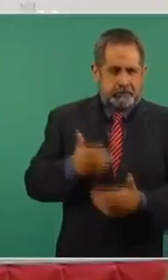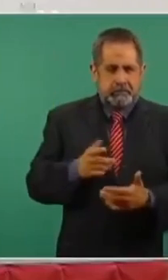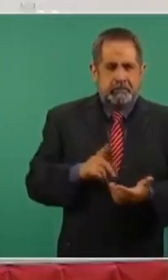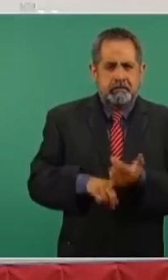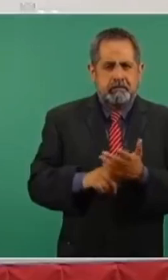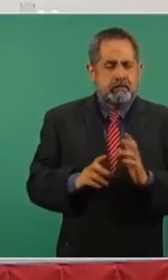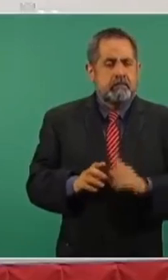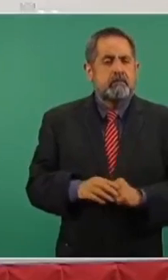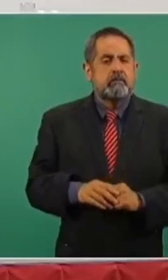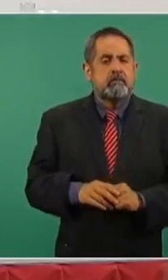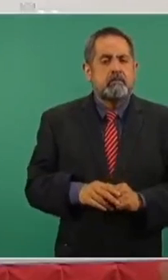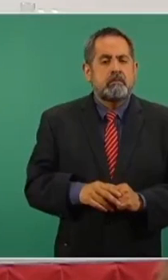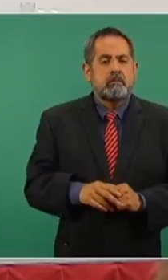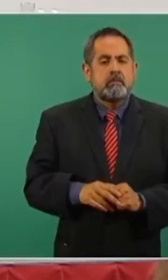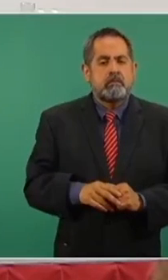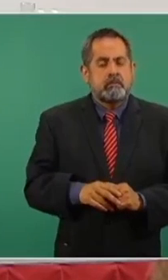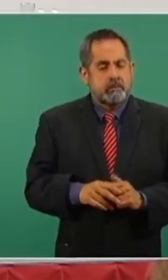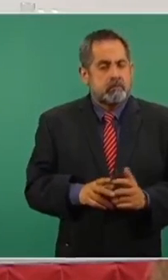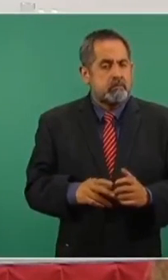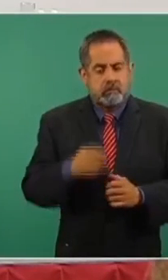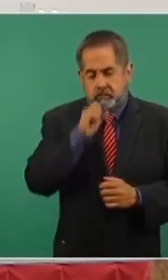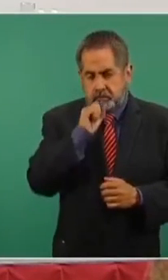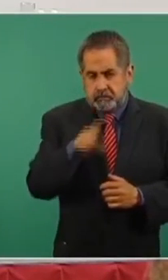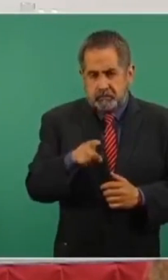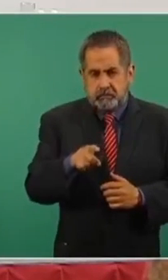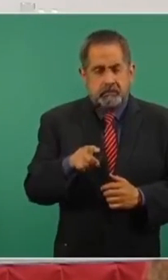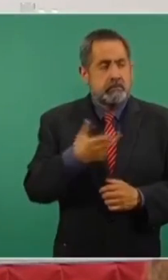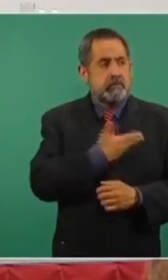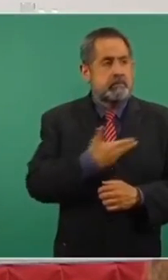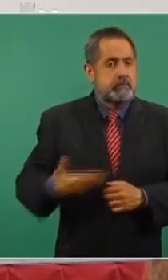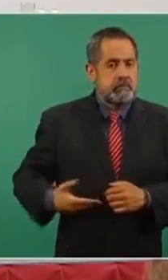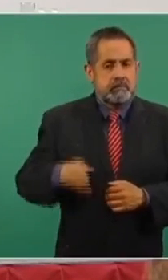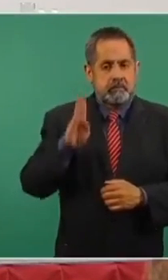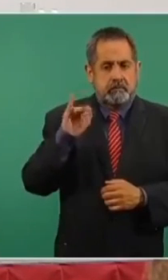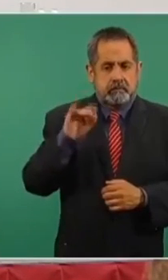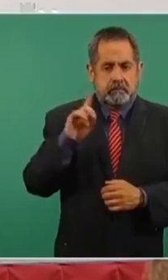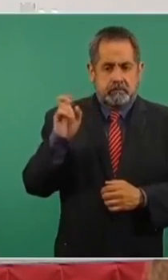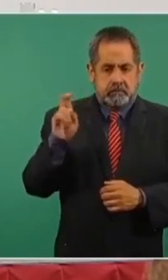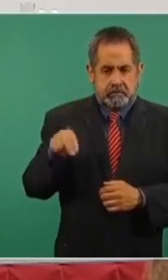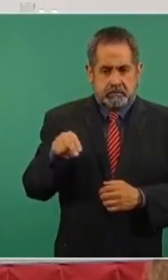5 y el presidente Biden